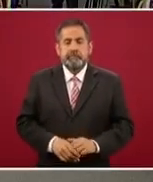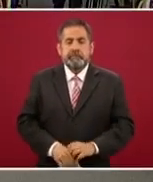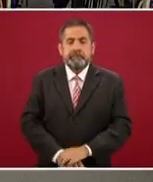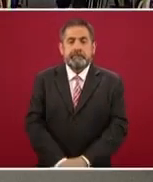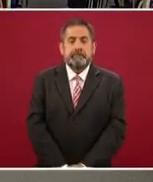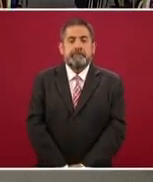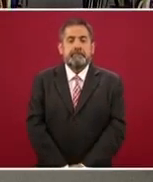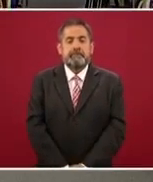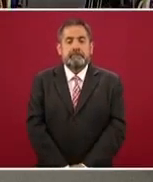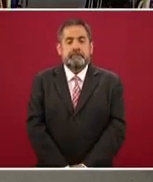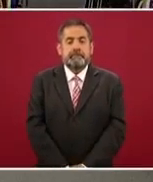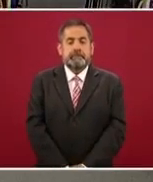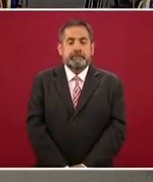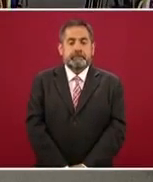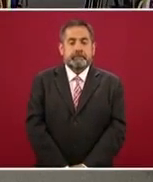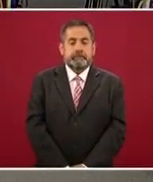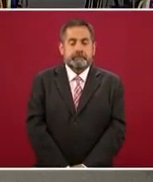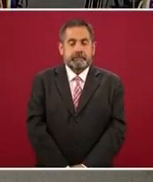conteste.